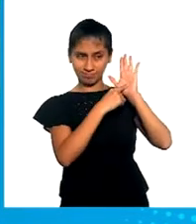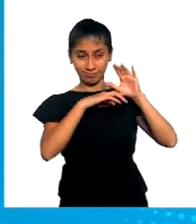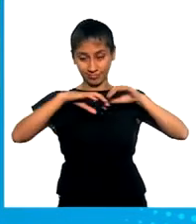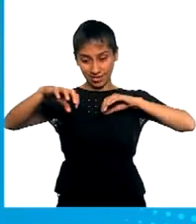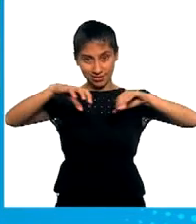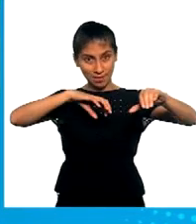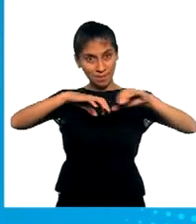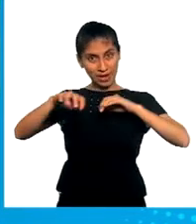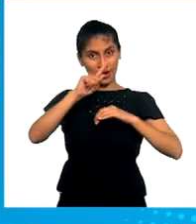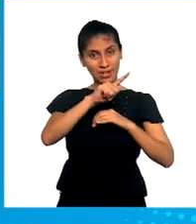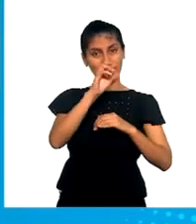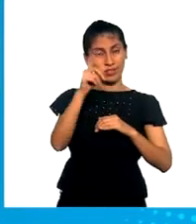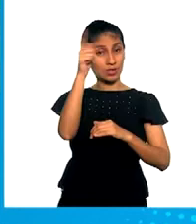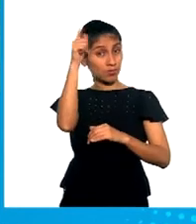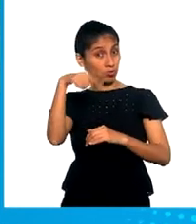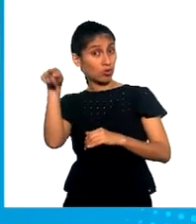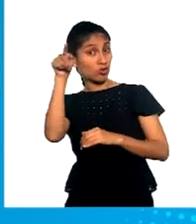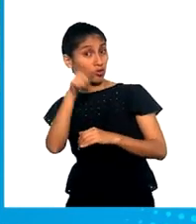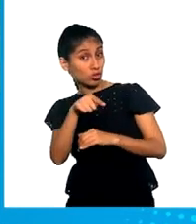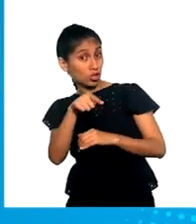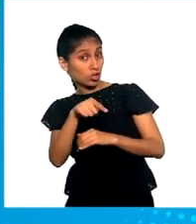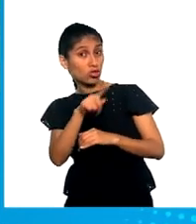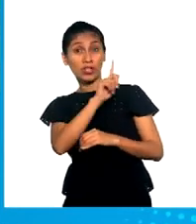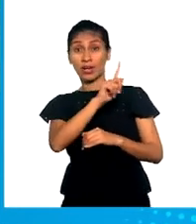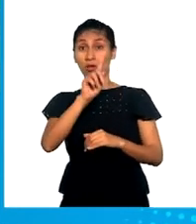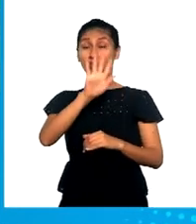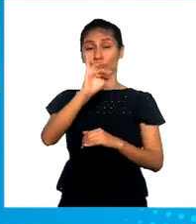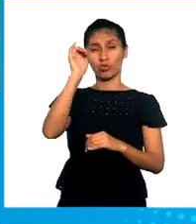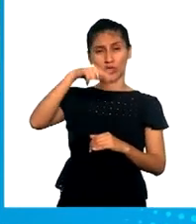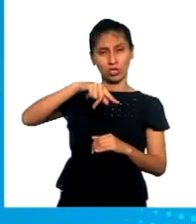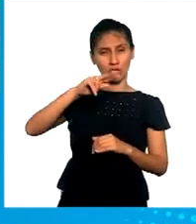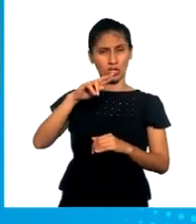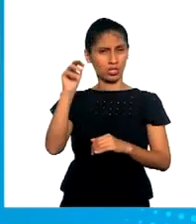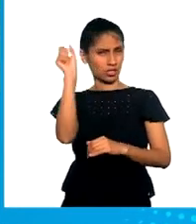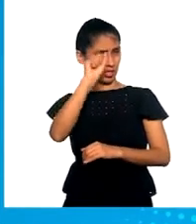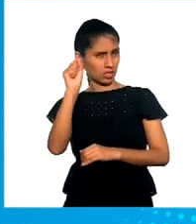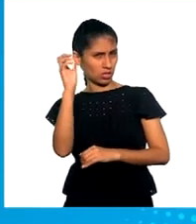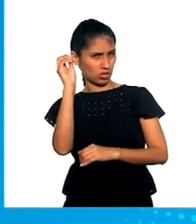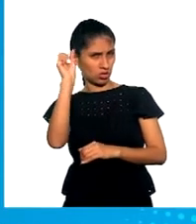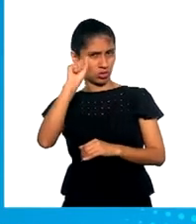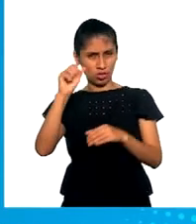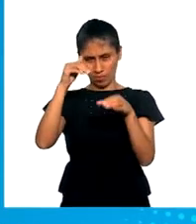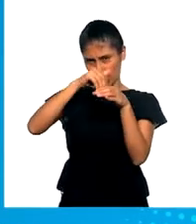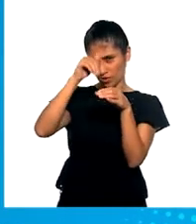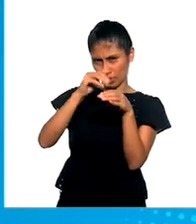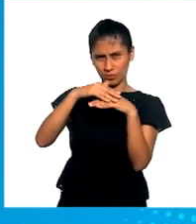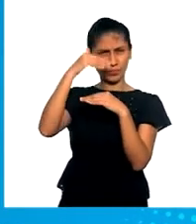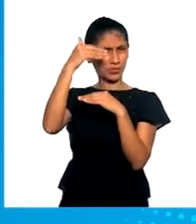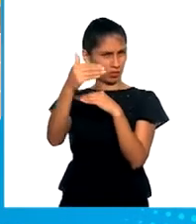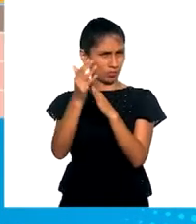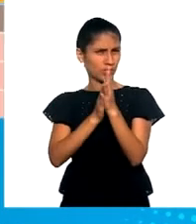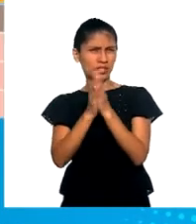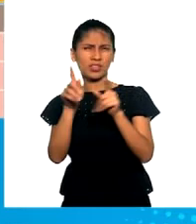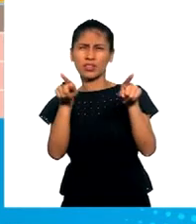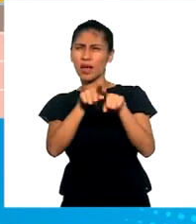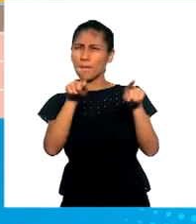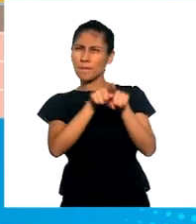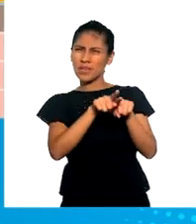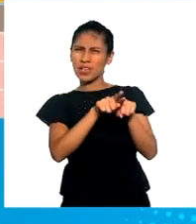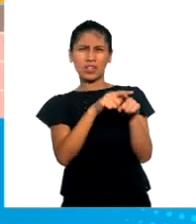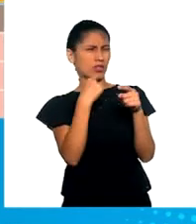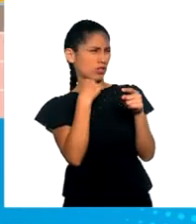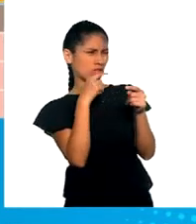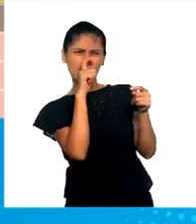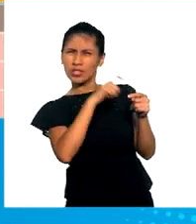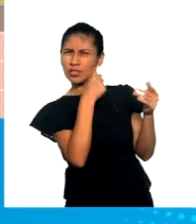10 por ciento de nuestros ingresos para ahorrar los después incluimos los gastos fijos y los gastos variables es